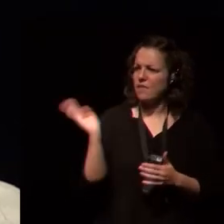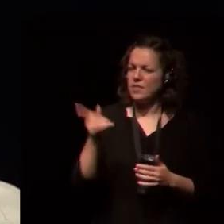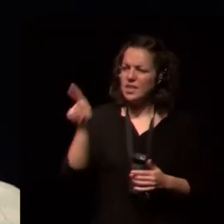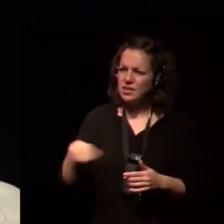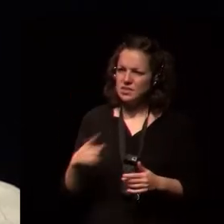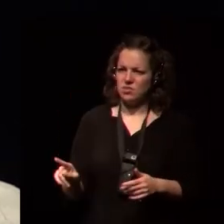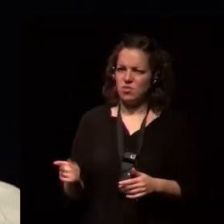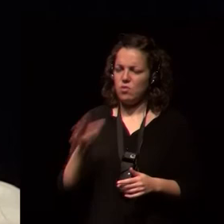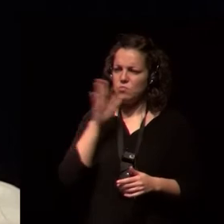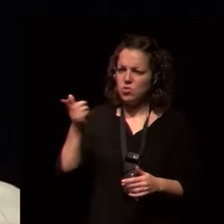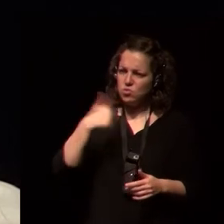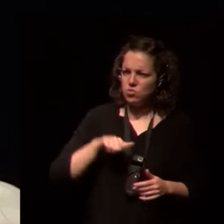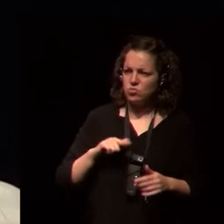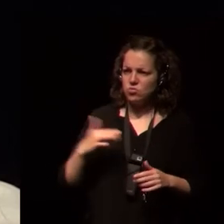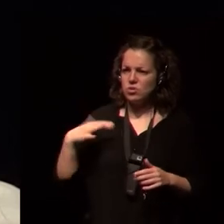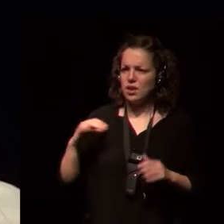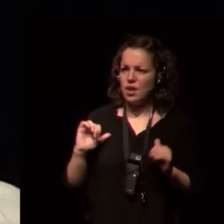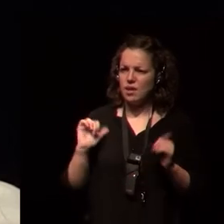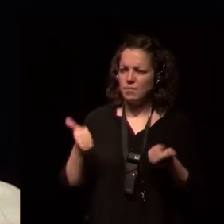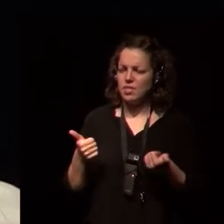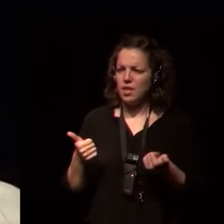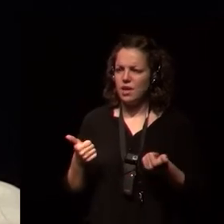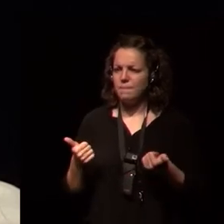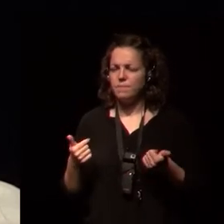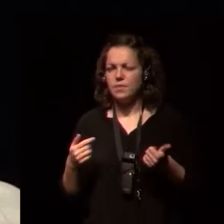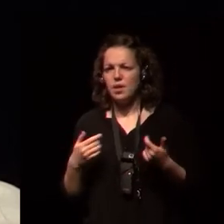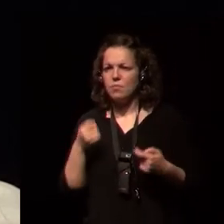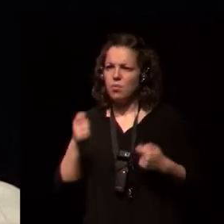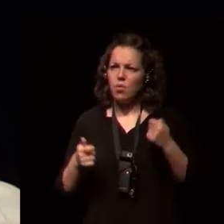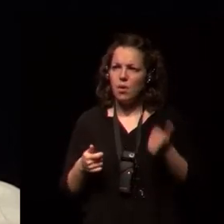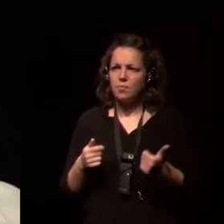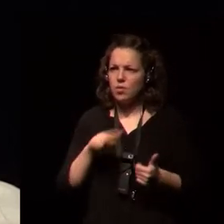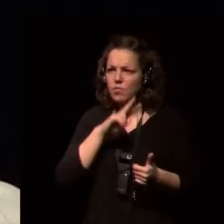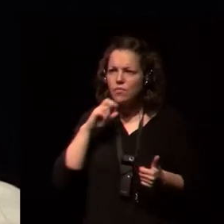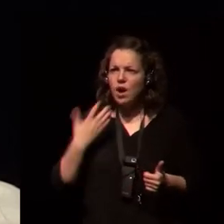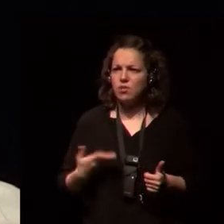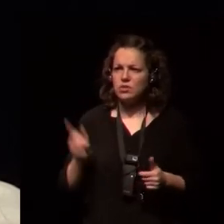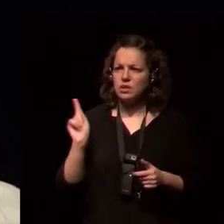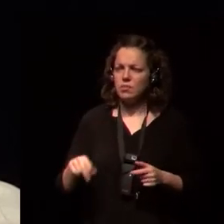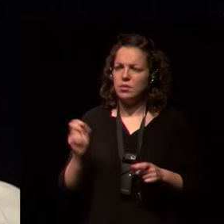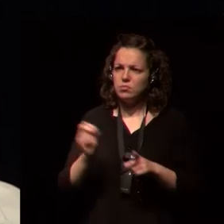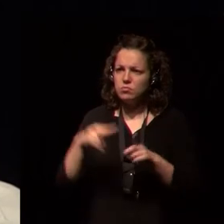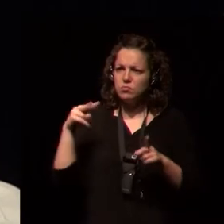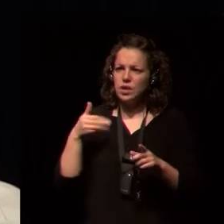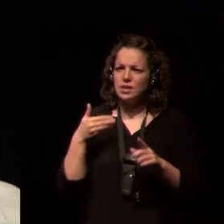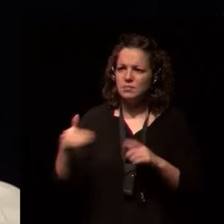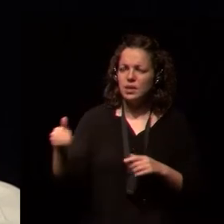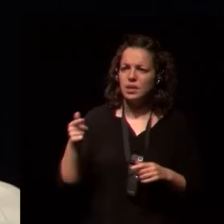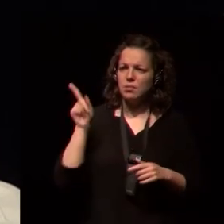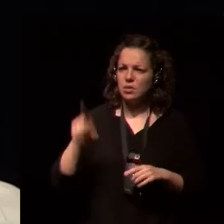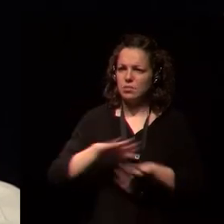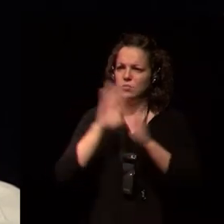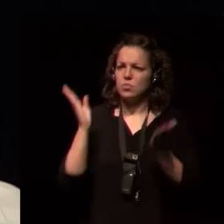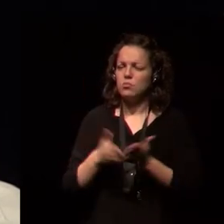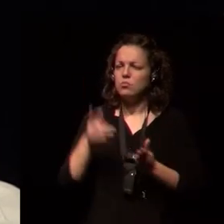nosotros? ¿Estamos empezando a adoptar algunas de las expectativas, valores y estándares del mundo del arte cuando en realidad